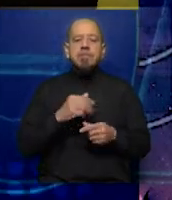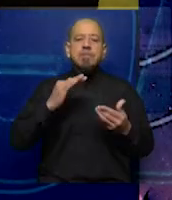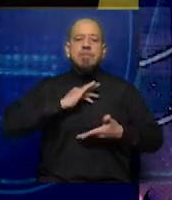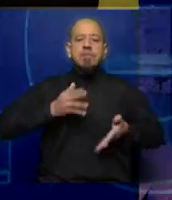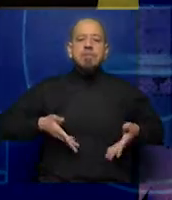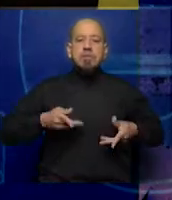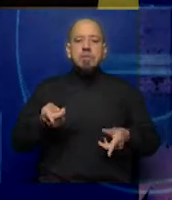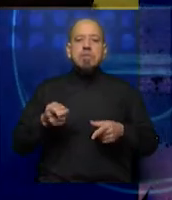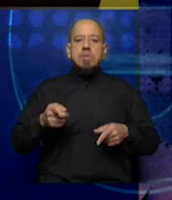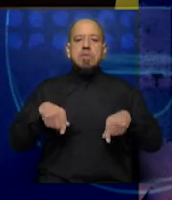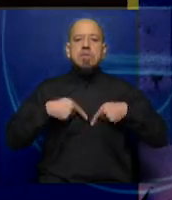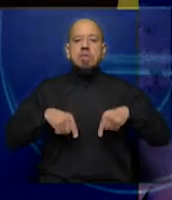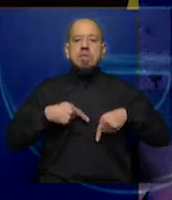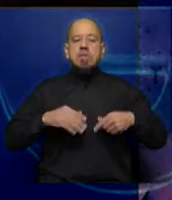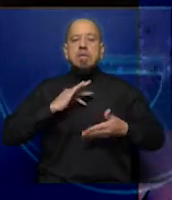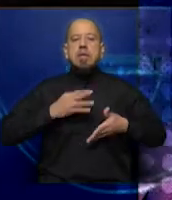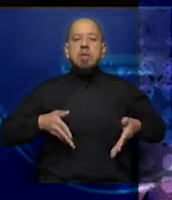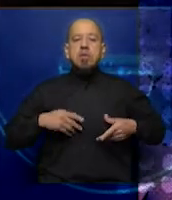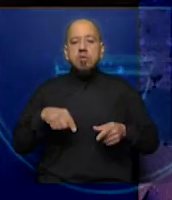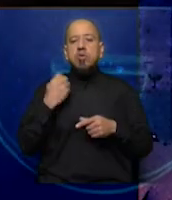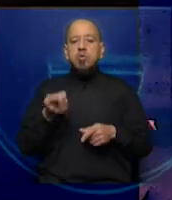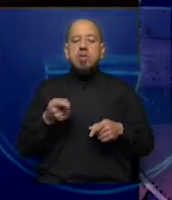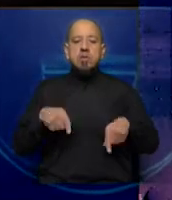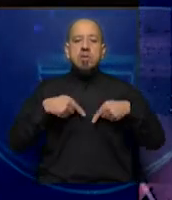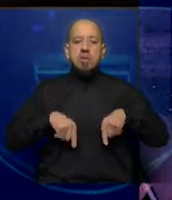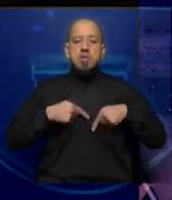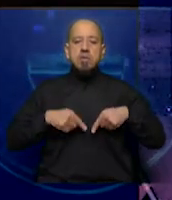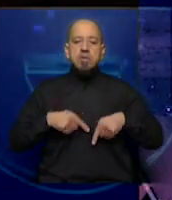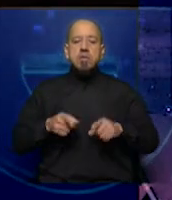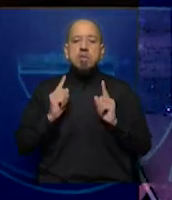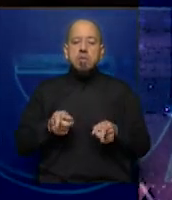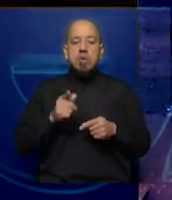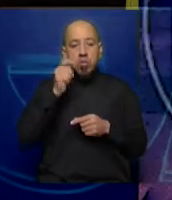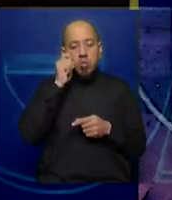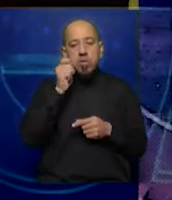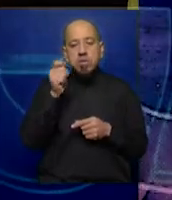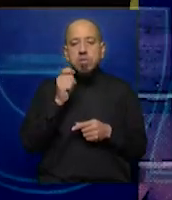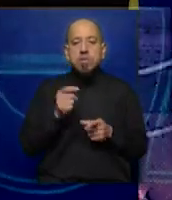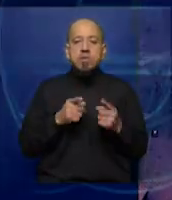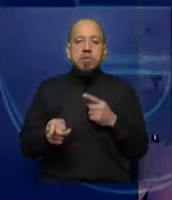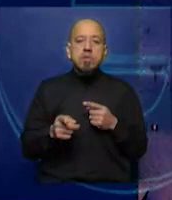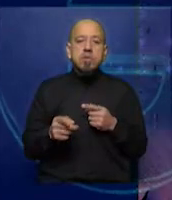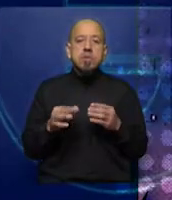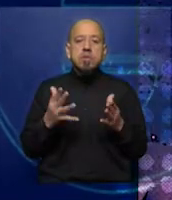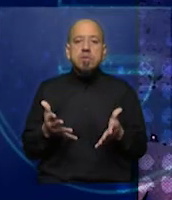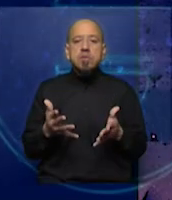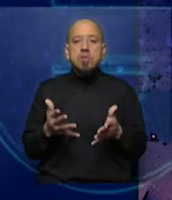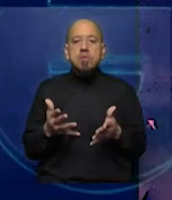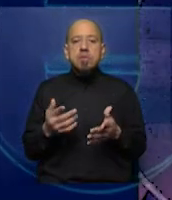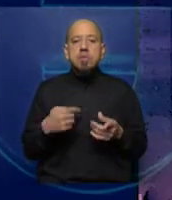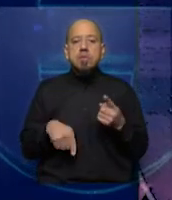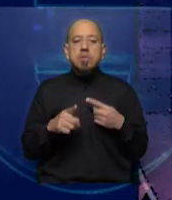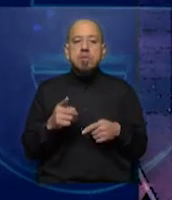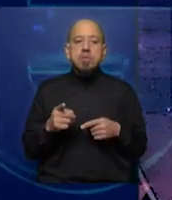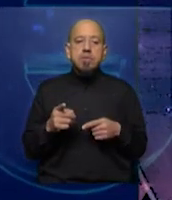de la Intendencia de Maldonado, y bueno, y otras intendencias con sus divisiones de turismo, que es uno de los polos, unas patas de la